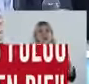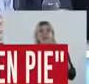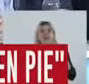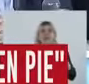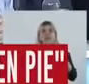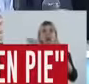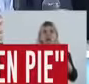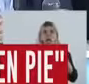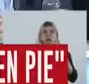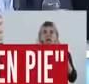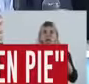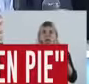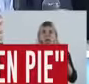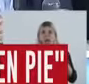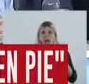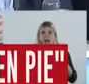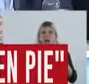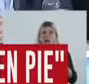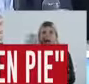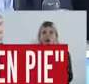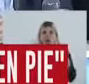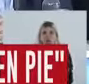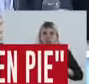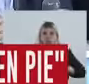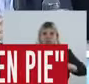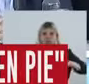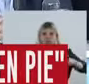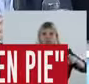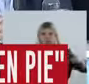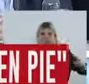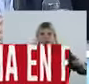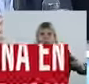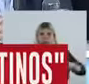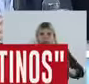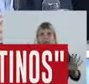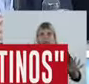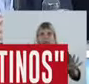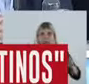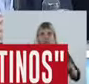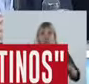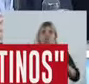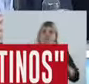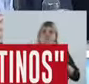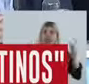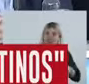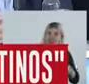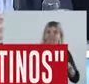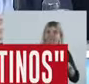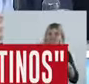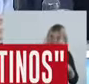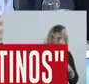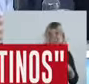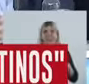efecto motorizador de la economía increíble. No solamente por el empleo de albañiles, del personal de la